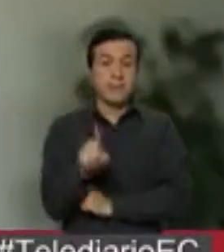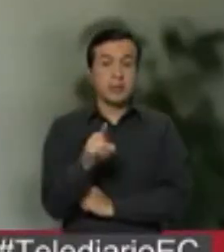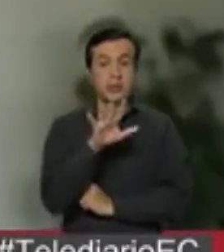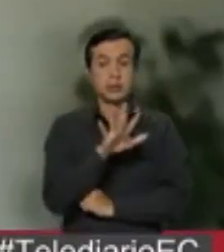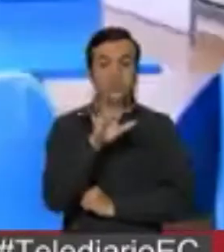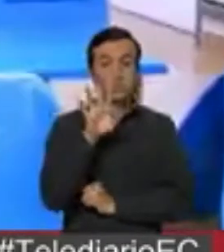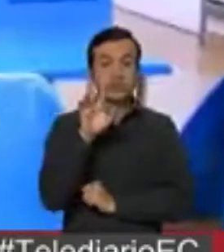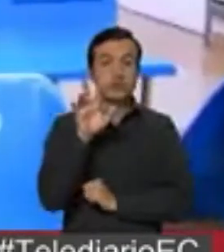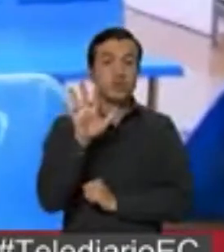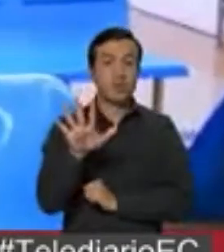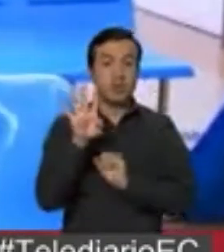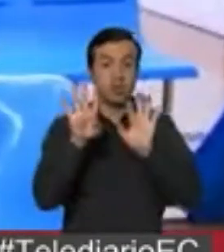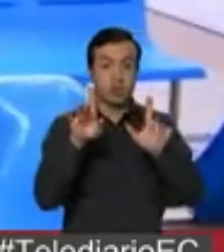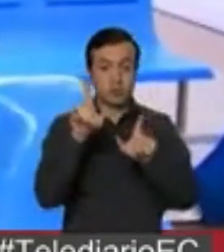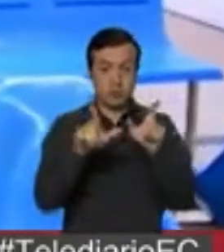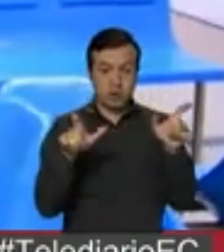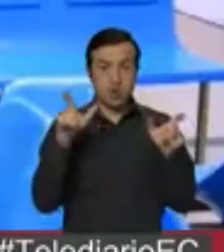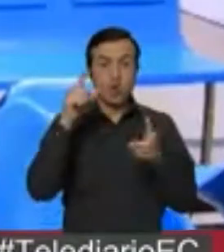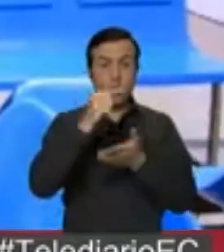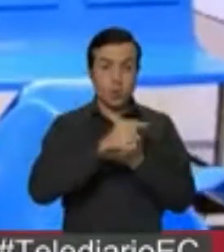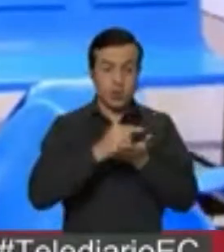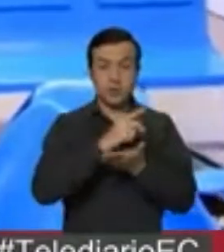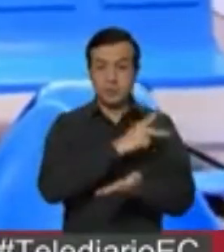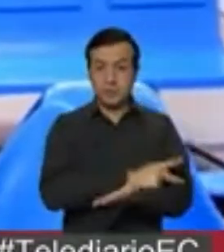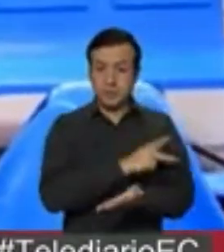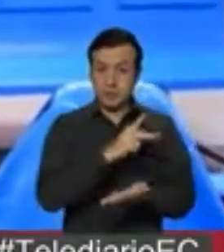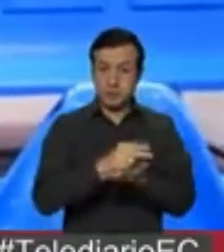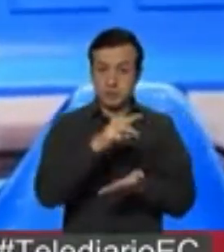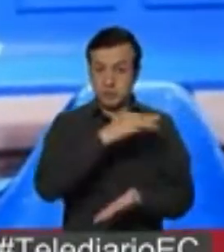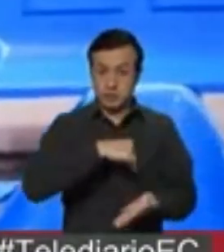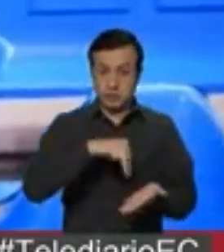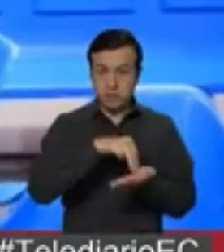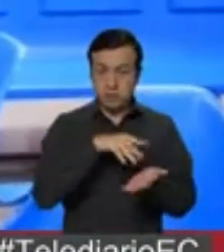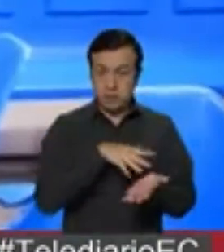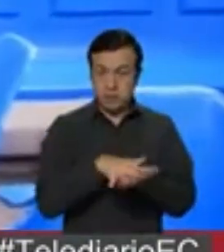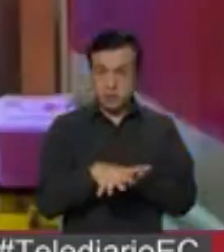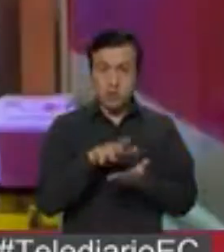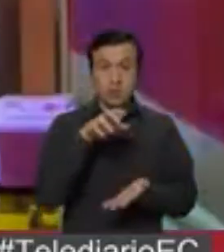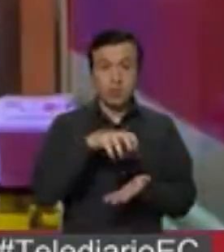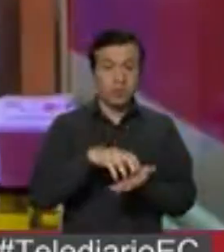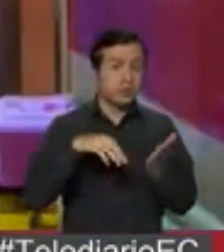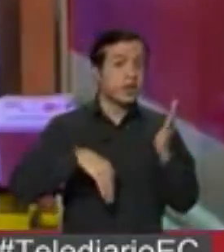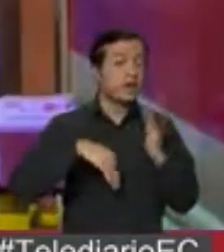1.559 personas. Guayas, Pichincha, Manabí y Los Ríos son las provincias que